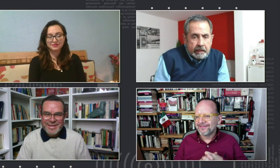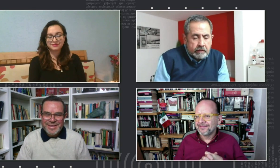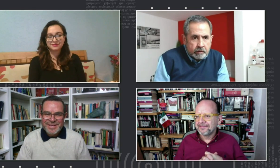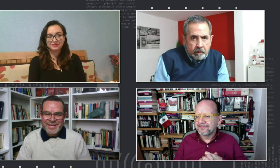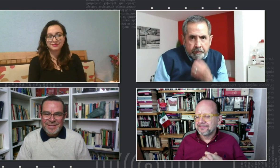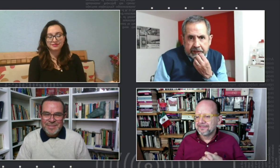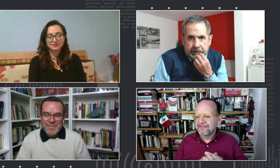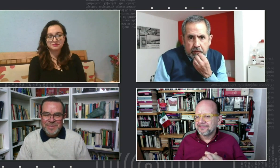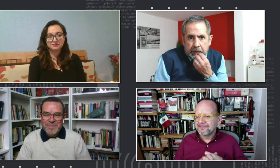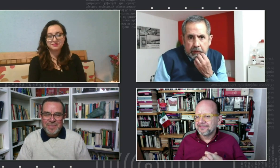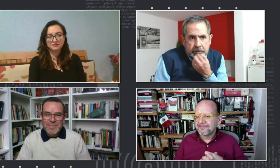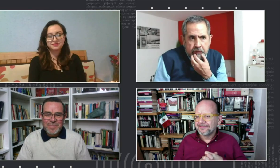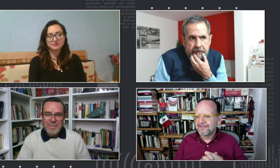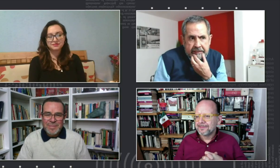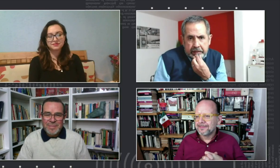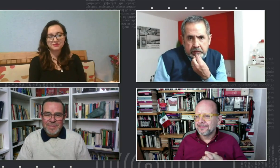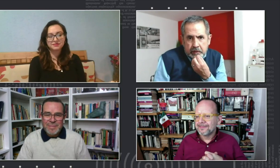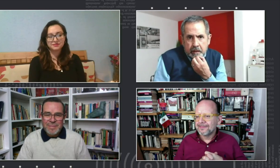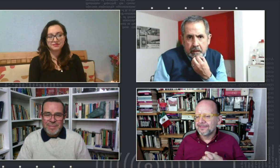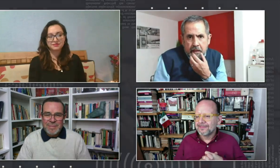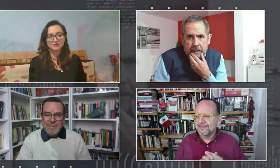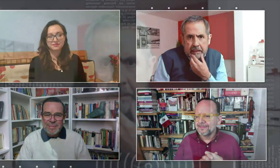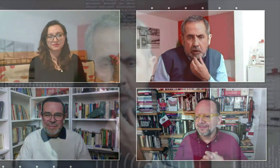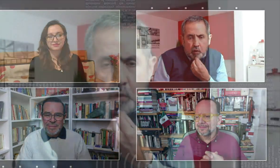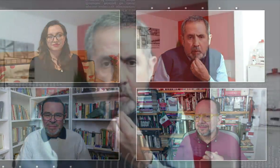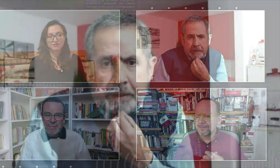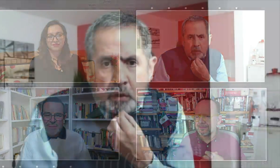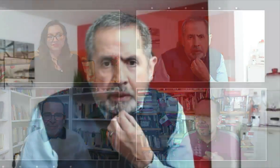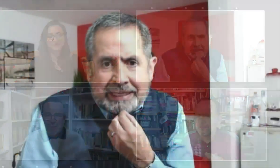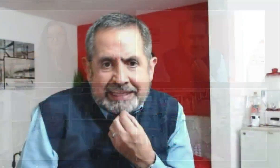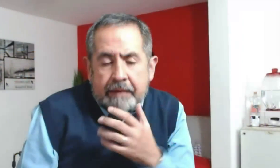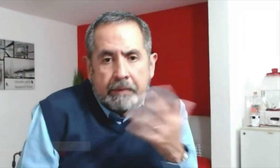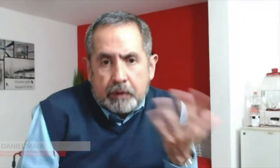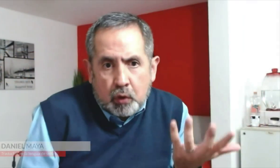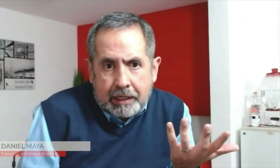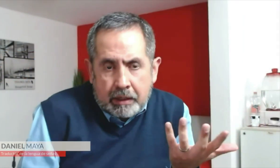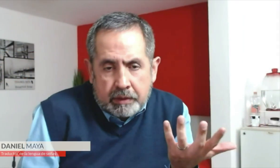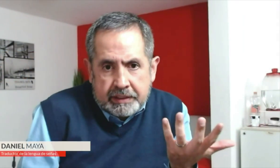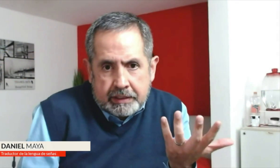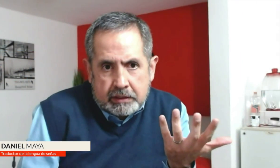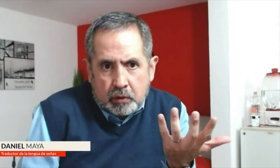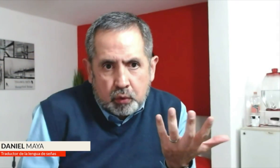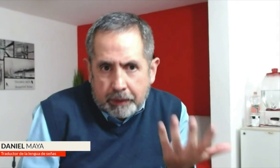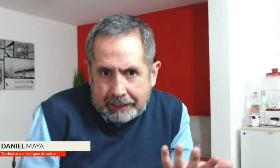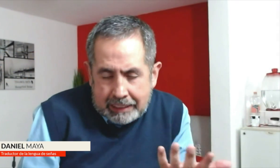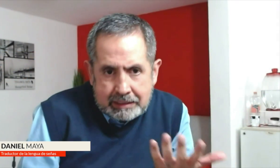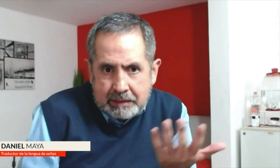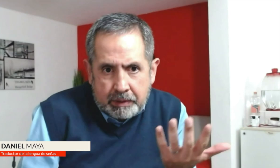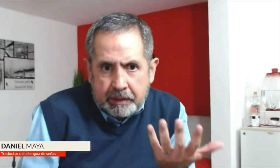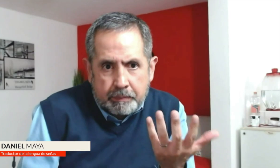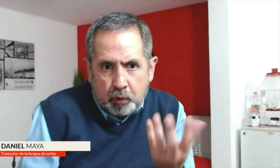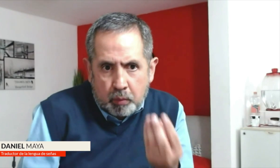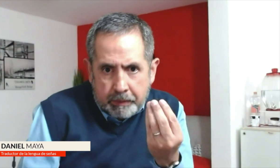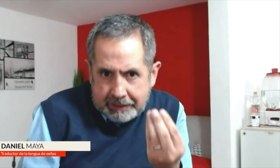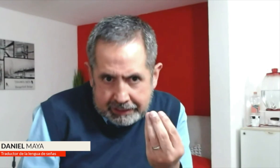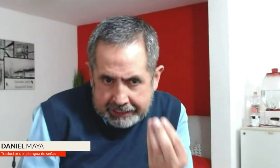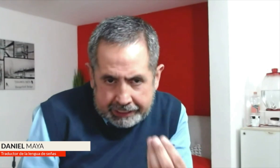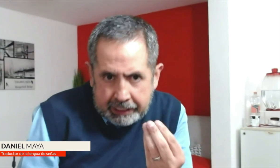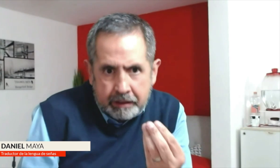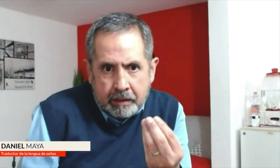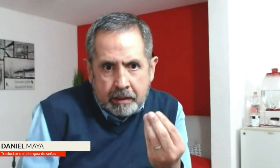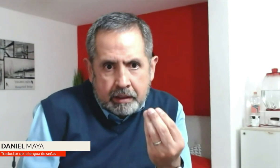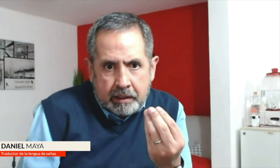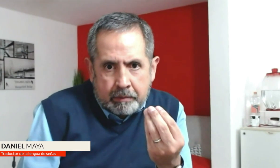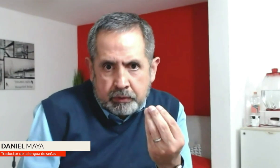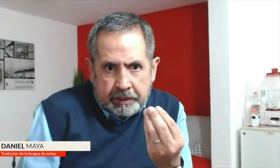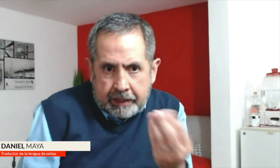Es muy similar. Yo empecé a tener un amigo desde los 6 años y llegó el momento en que ya hablaba yo la lengua de señas. No tuve clases, simplemente por convivencia